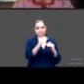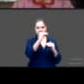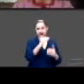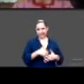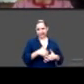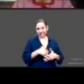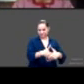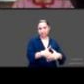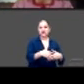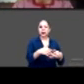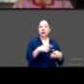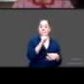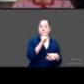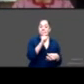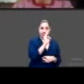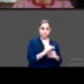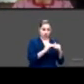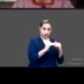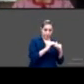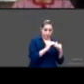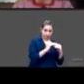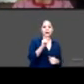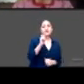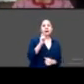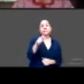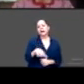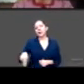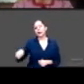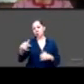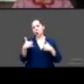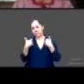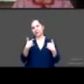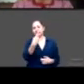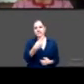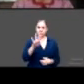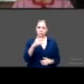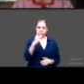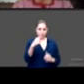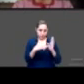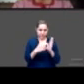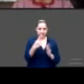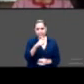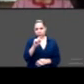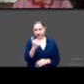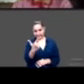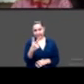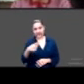adicional de adolescentes de 151.167 adolescentes con necesidades